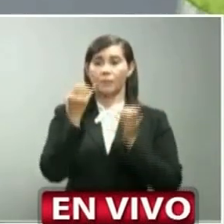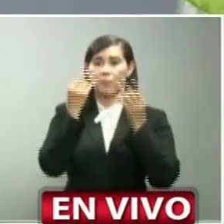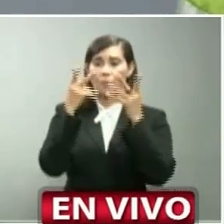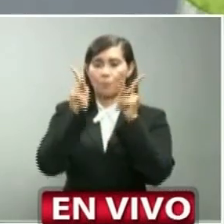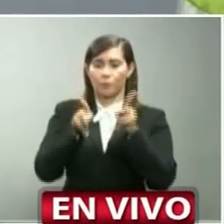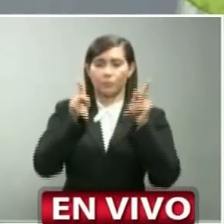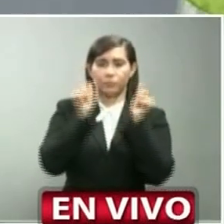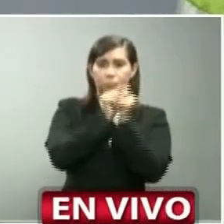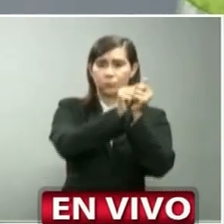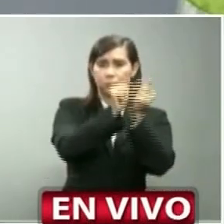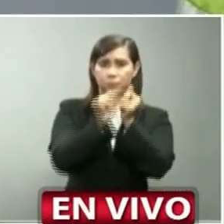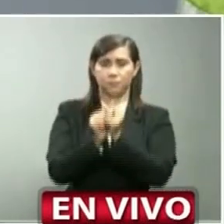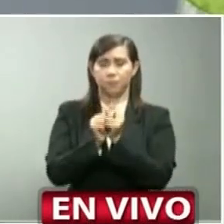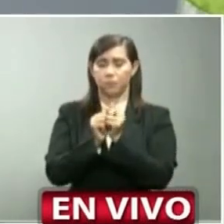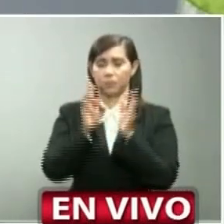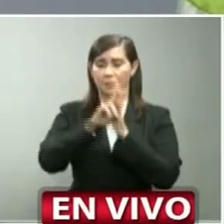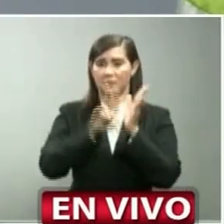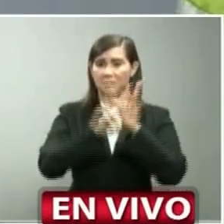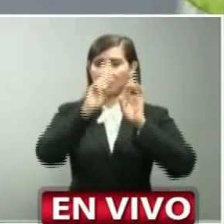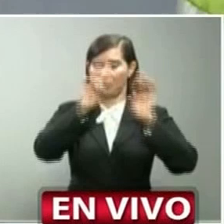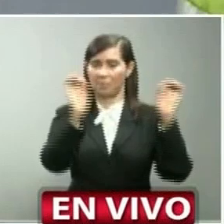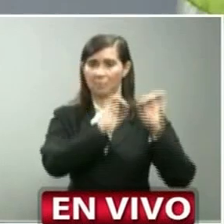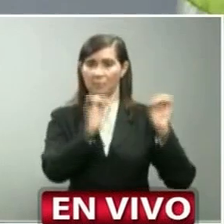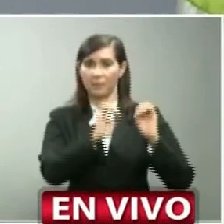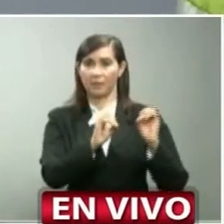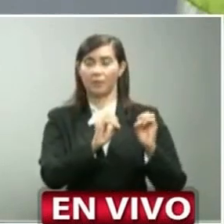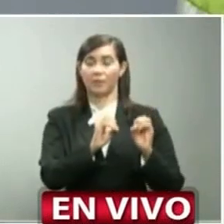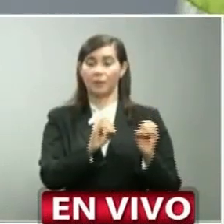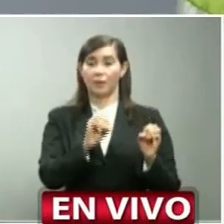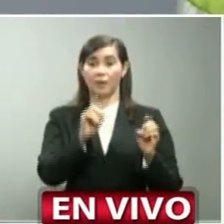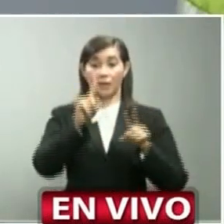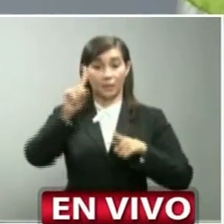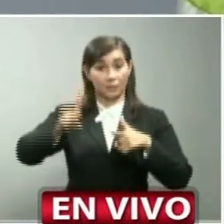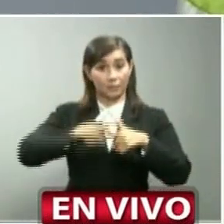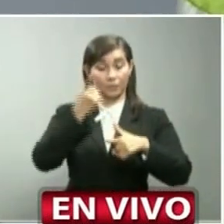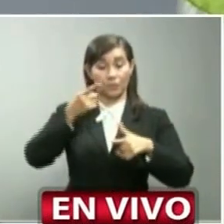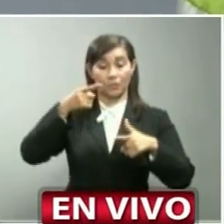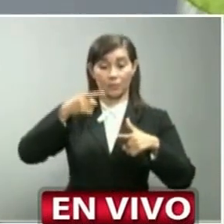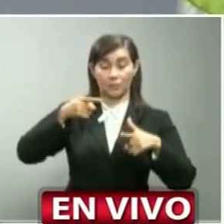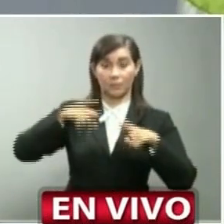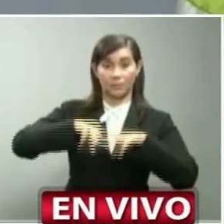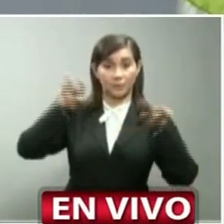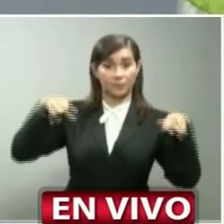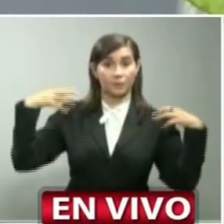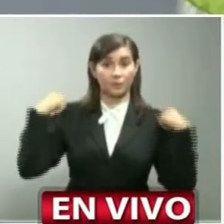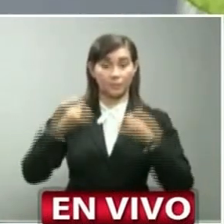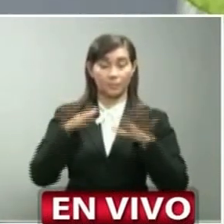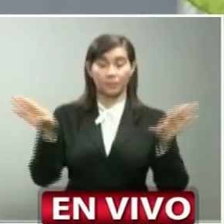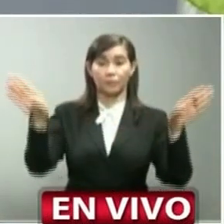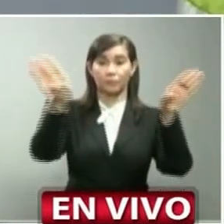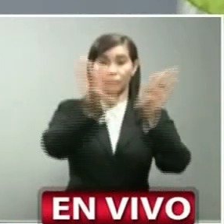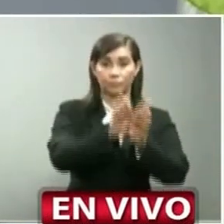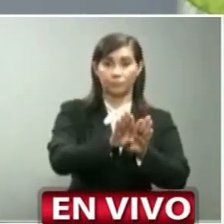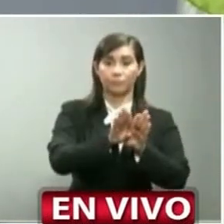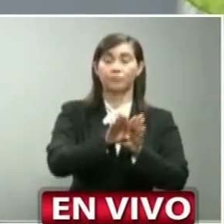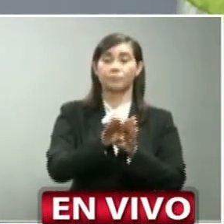aglomeraciones imprudentes y violatorias de las normativas dictadas por este ministerio en